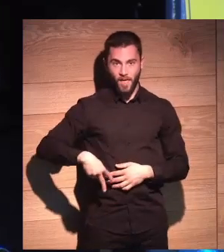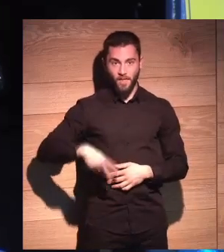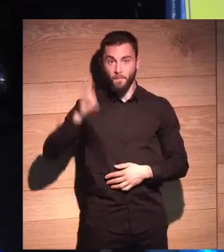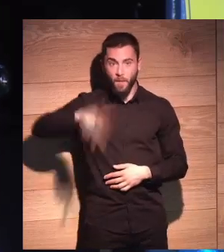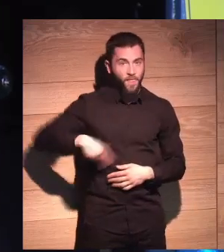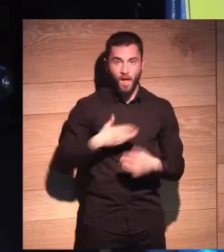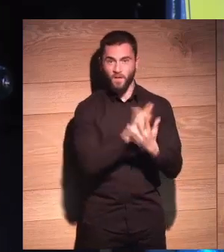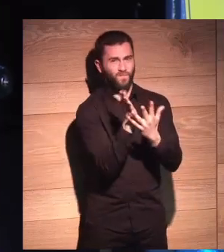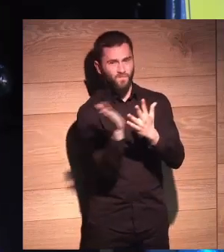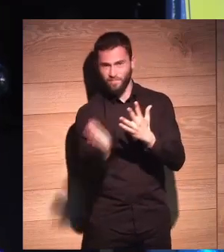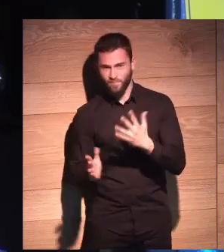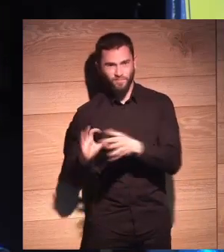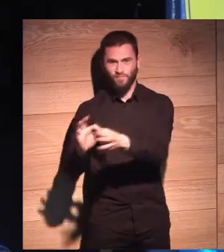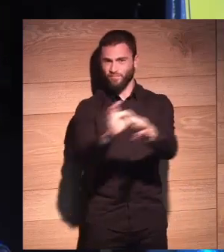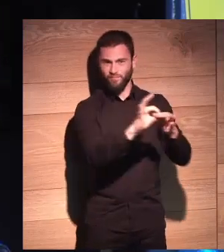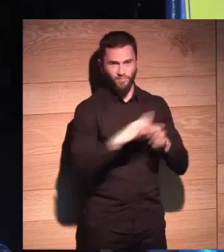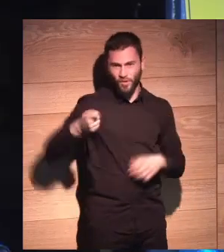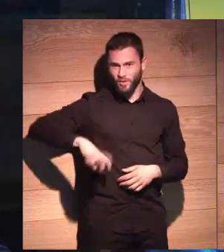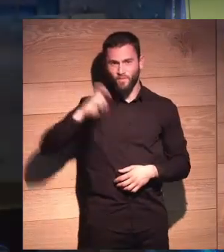los caminos y entre todas las materias.